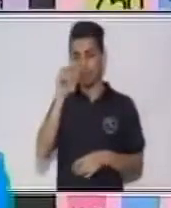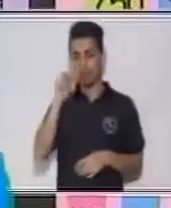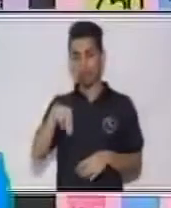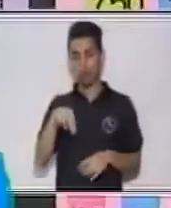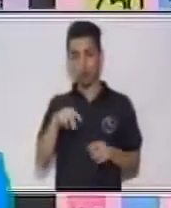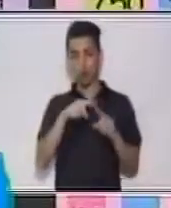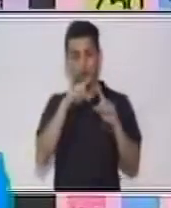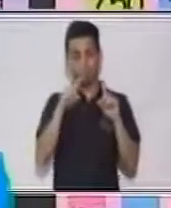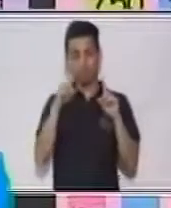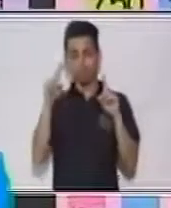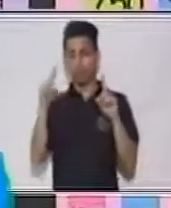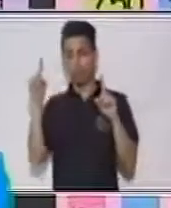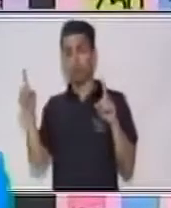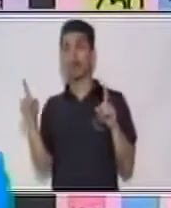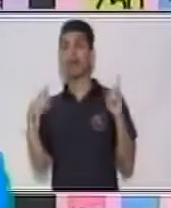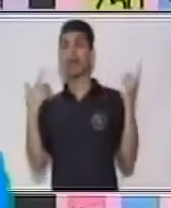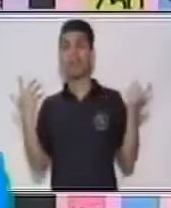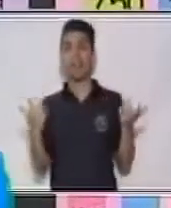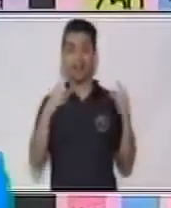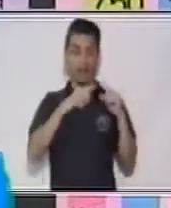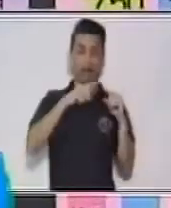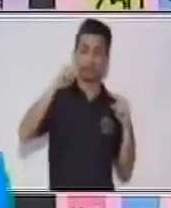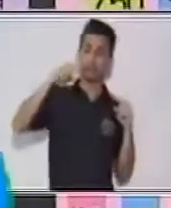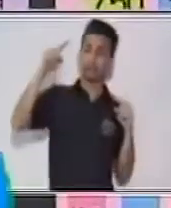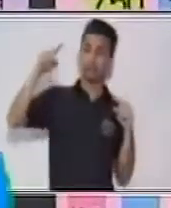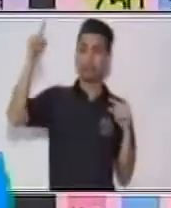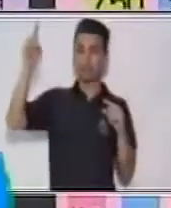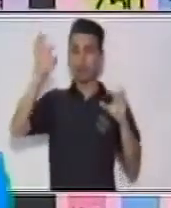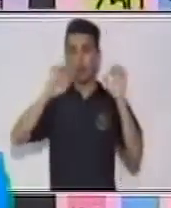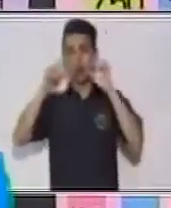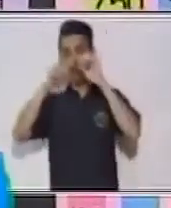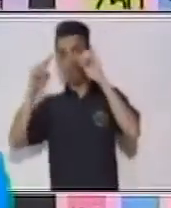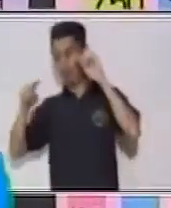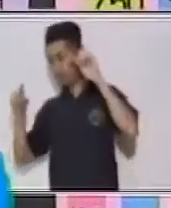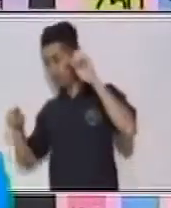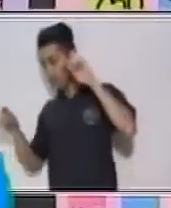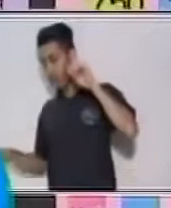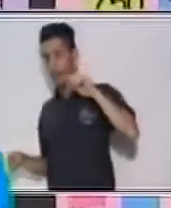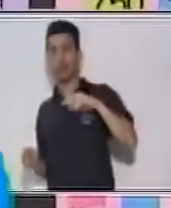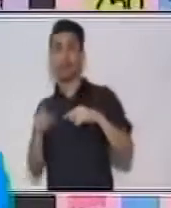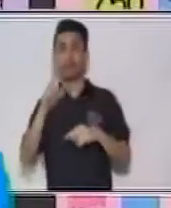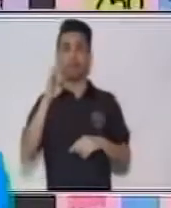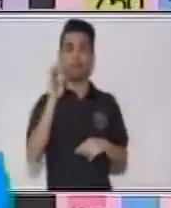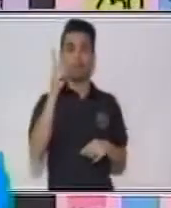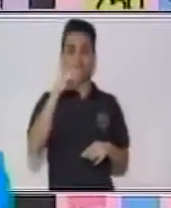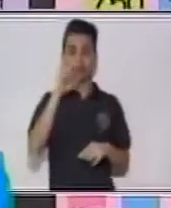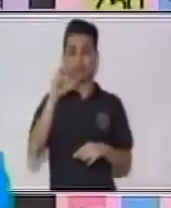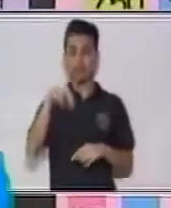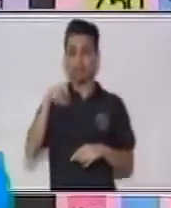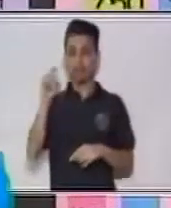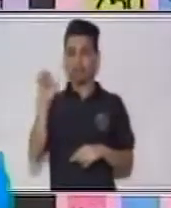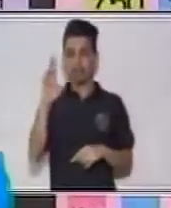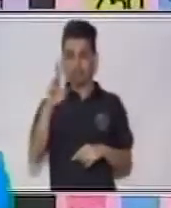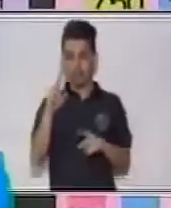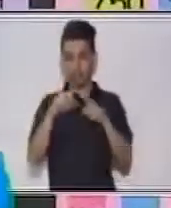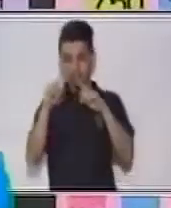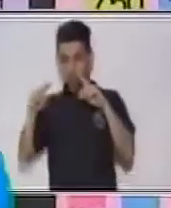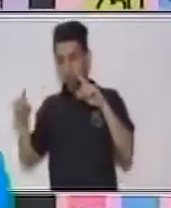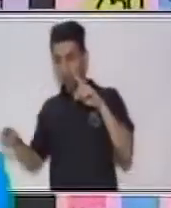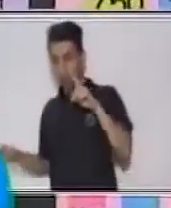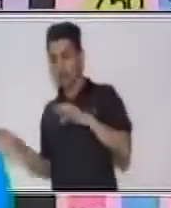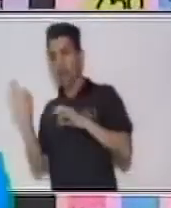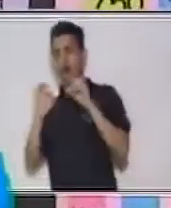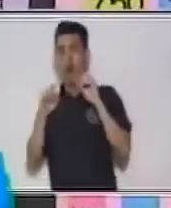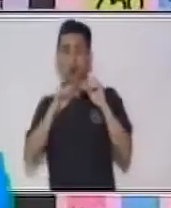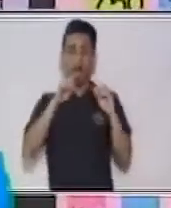descender esto es muy importante porque hoy estamos trabajando los patrones numéricos de suma y resta por eso estamos hablando